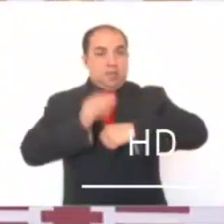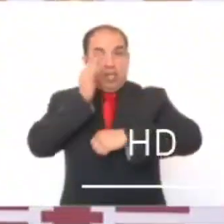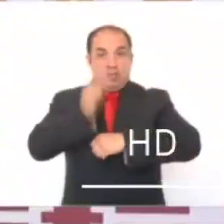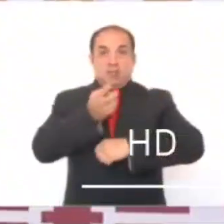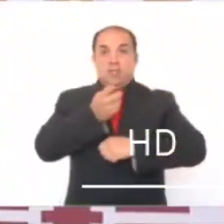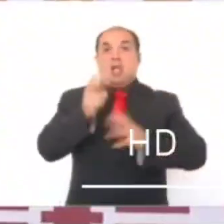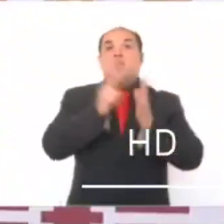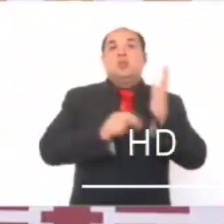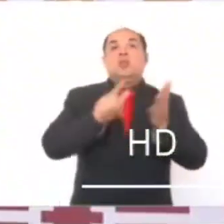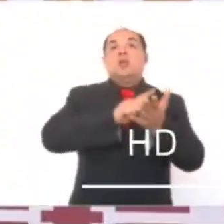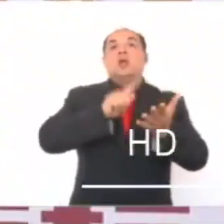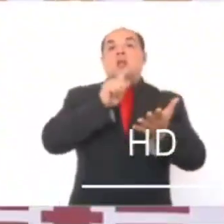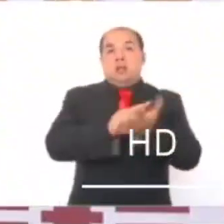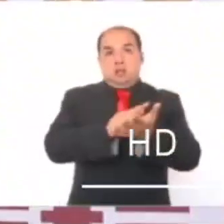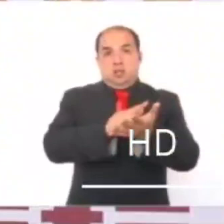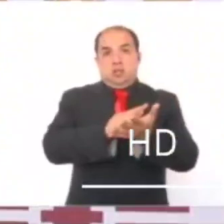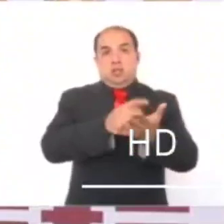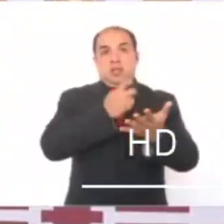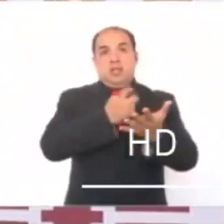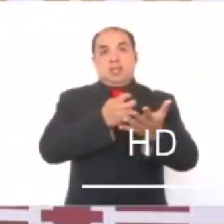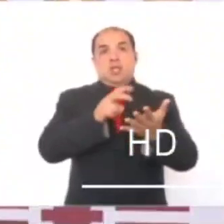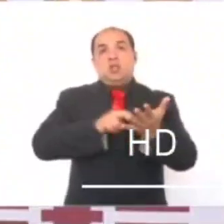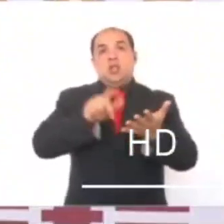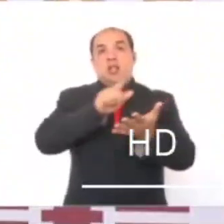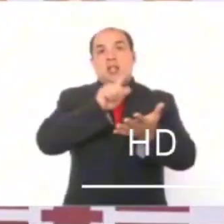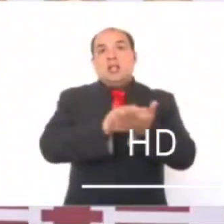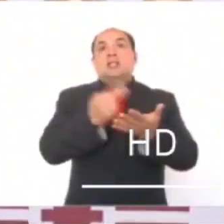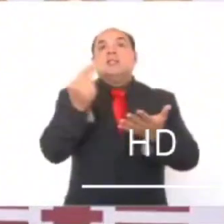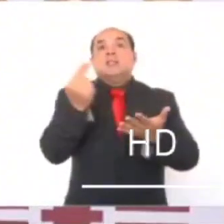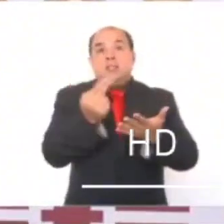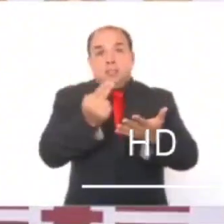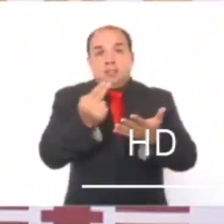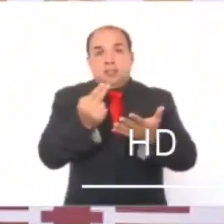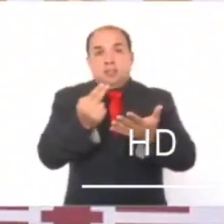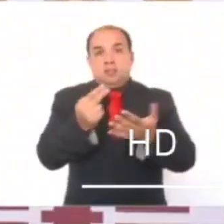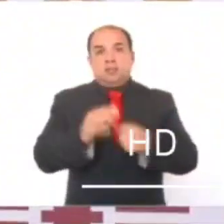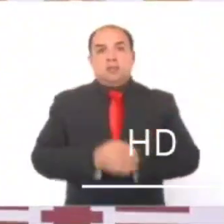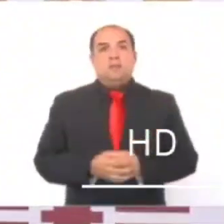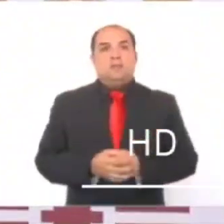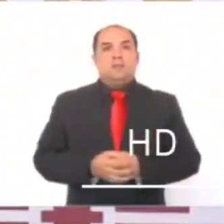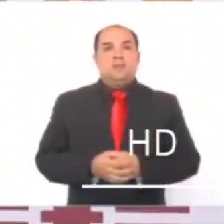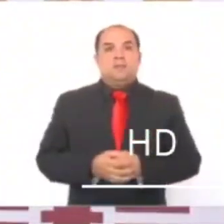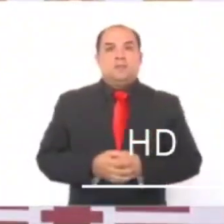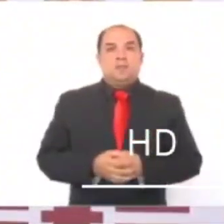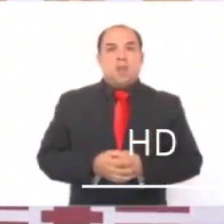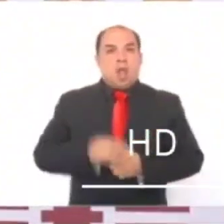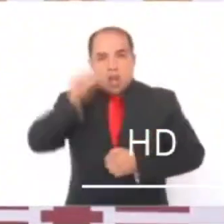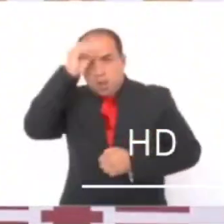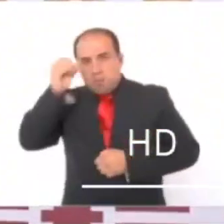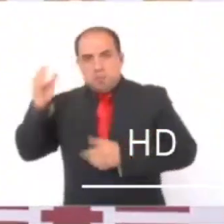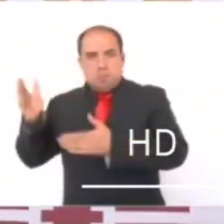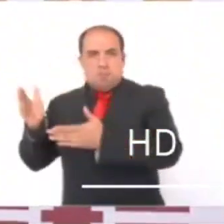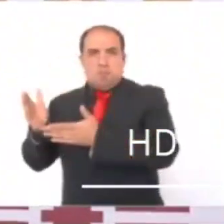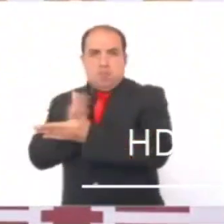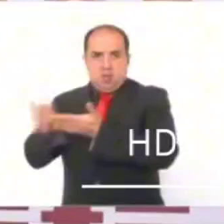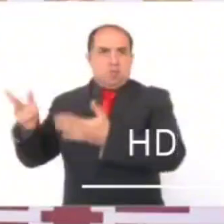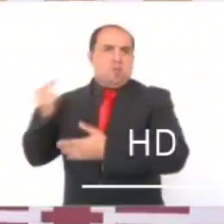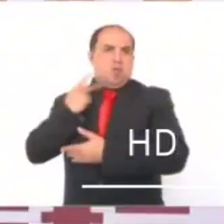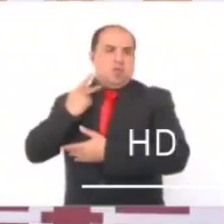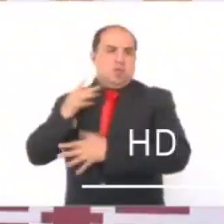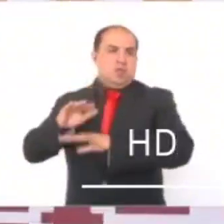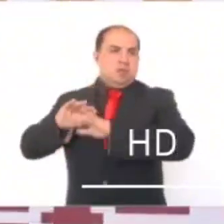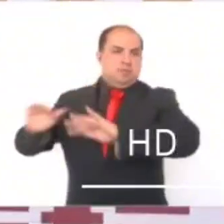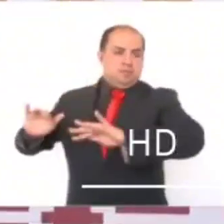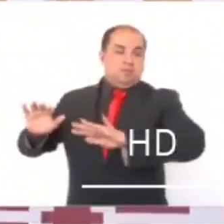esta reforma, una reforma necesaria, que se hagan a un lado esas posturas y vanidades políticas,